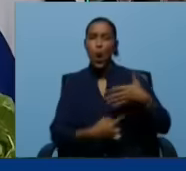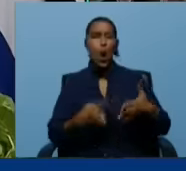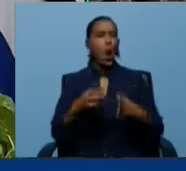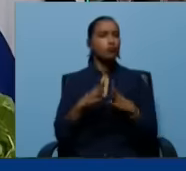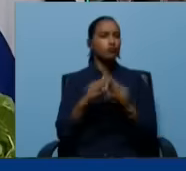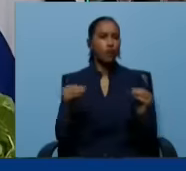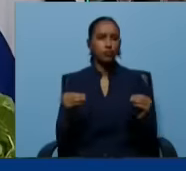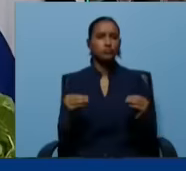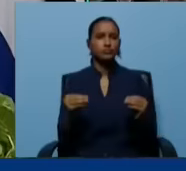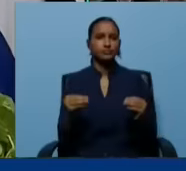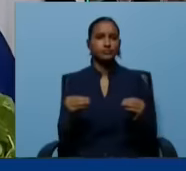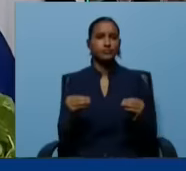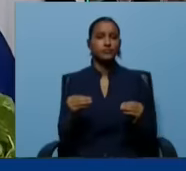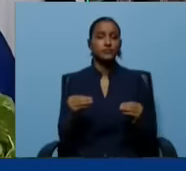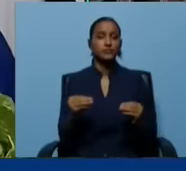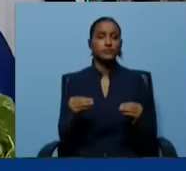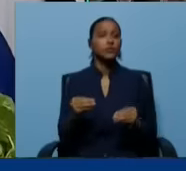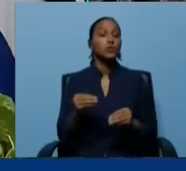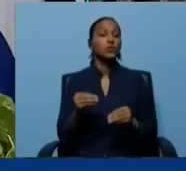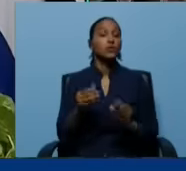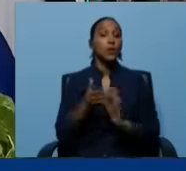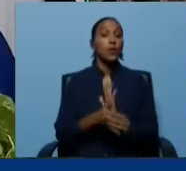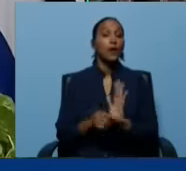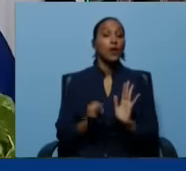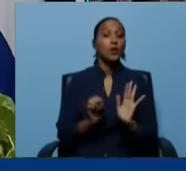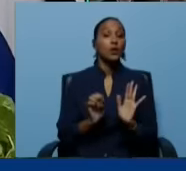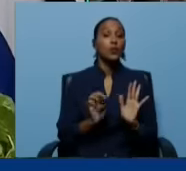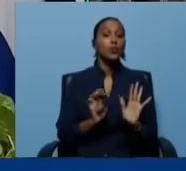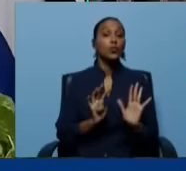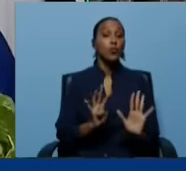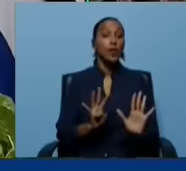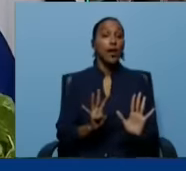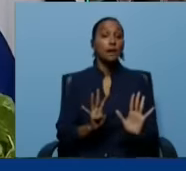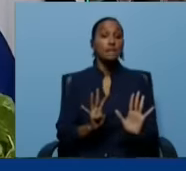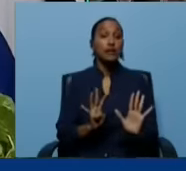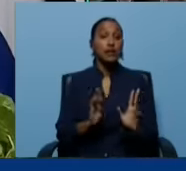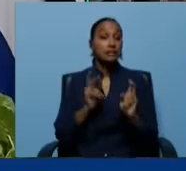la nueva etapa de liberación